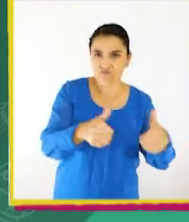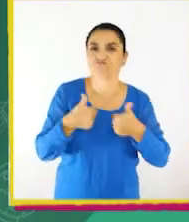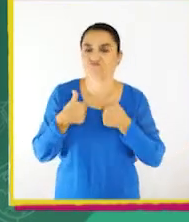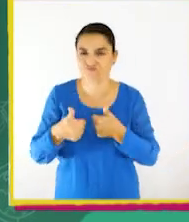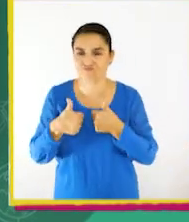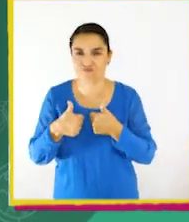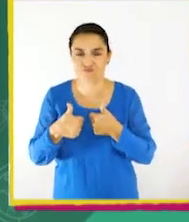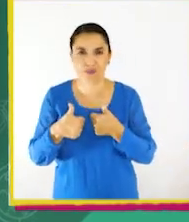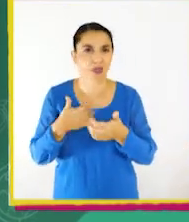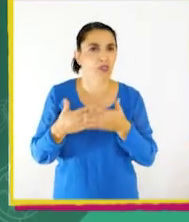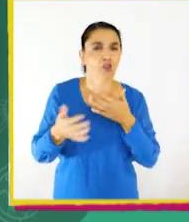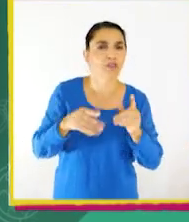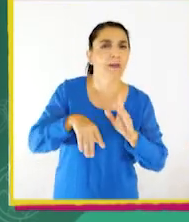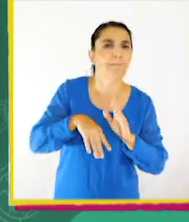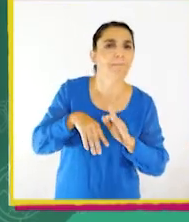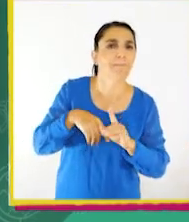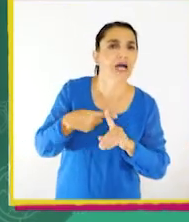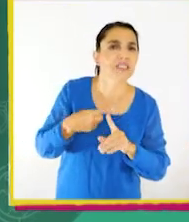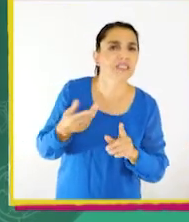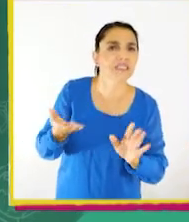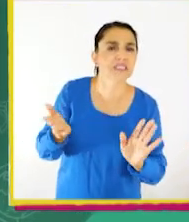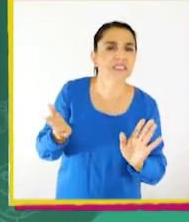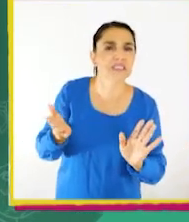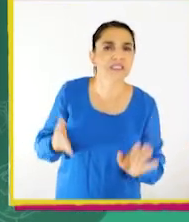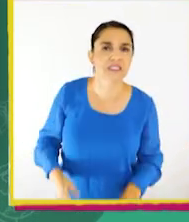correcto. ¿Y dónde más?